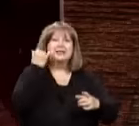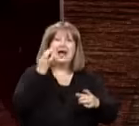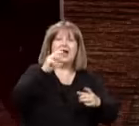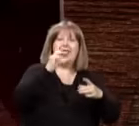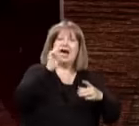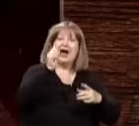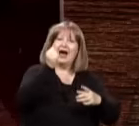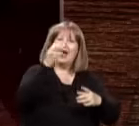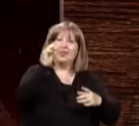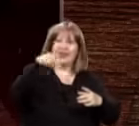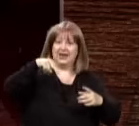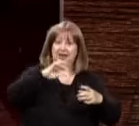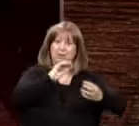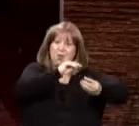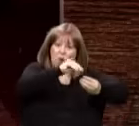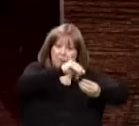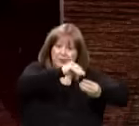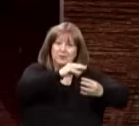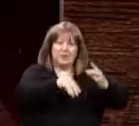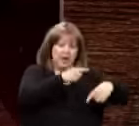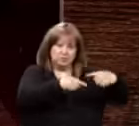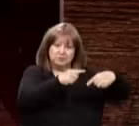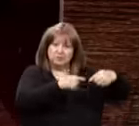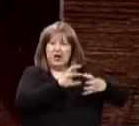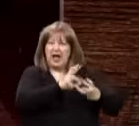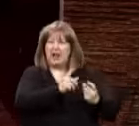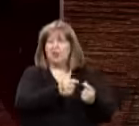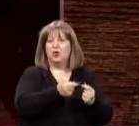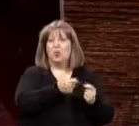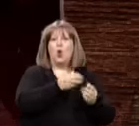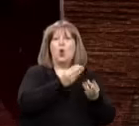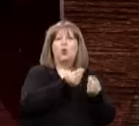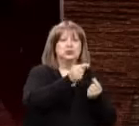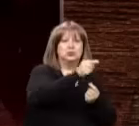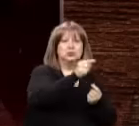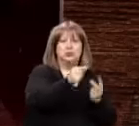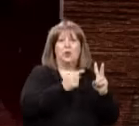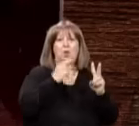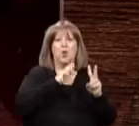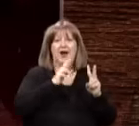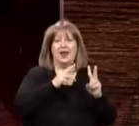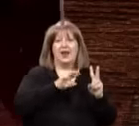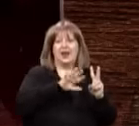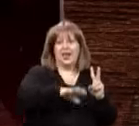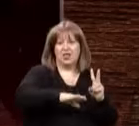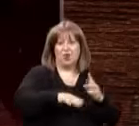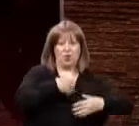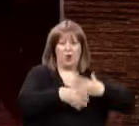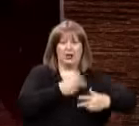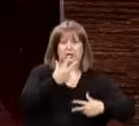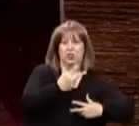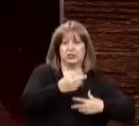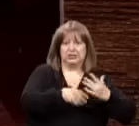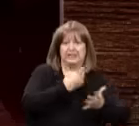ahora condenadas, ¿no? Uh-huh. Pero hasta en ese momento eran imputadas. Sí. Y en el caso de los abusos, de